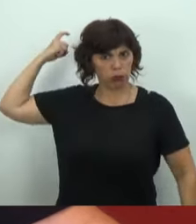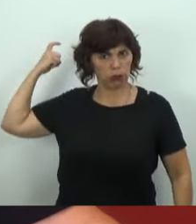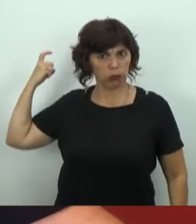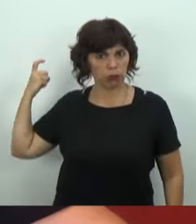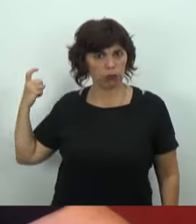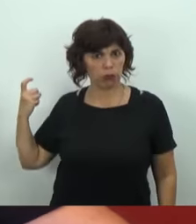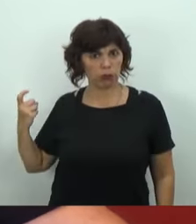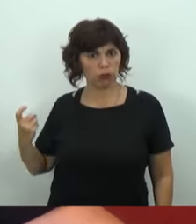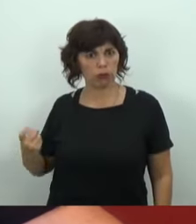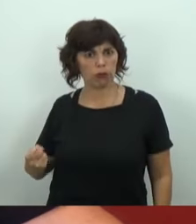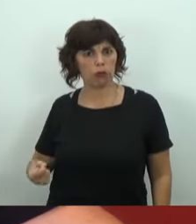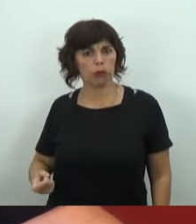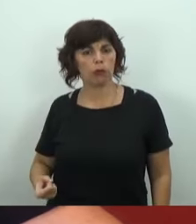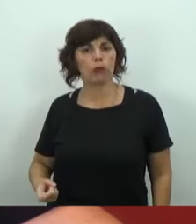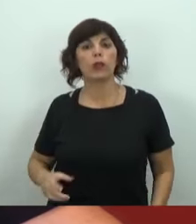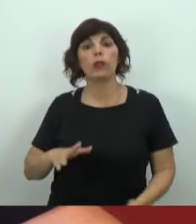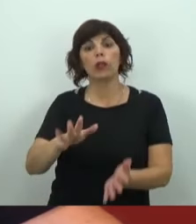Lo que dice en Mateo 8.